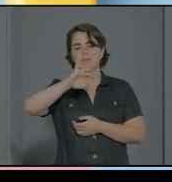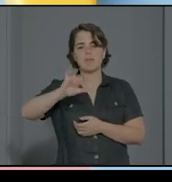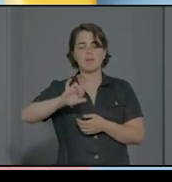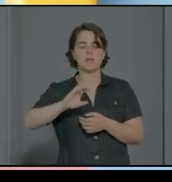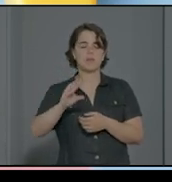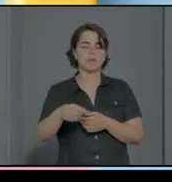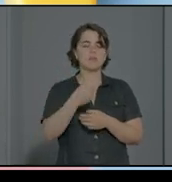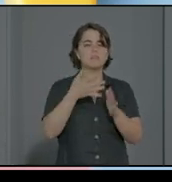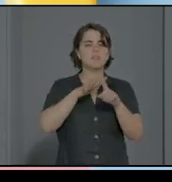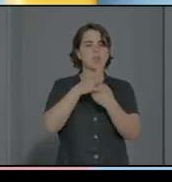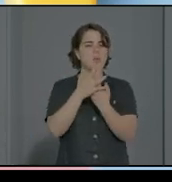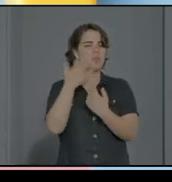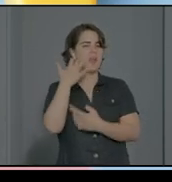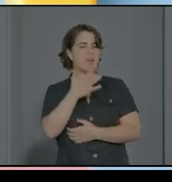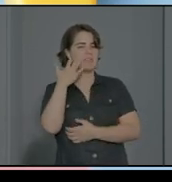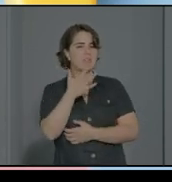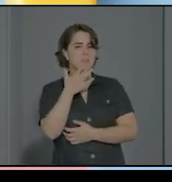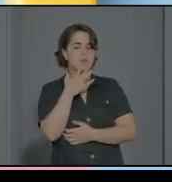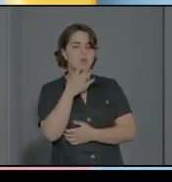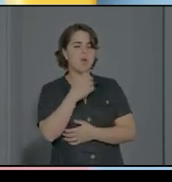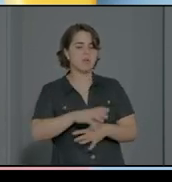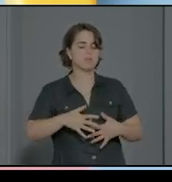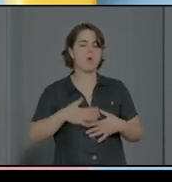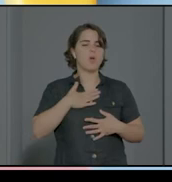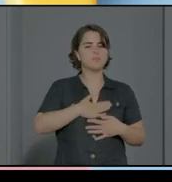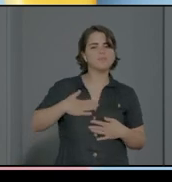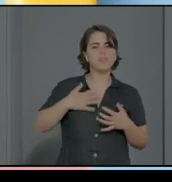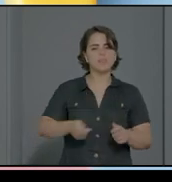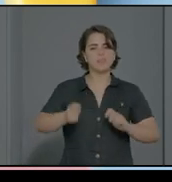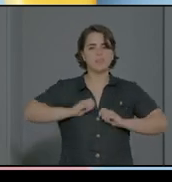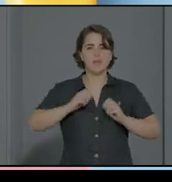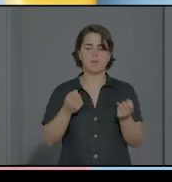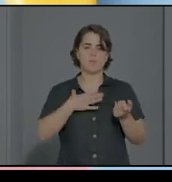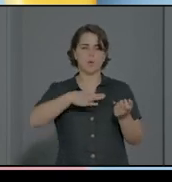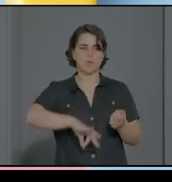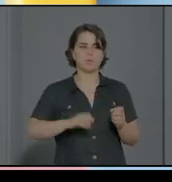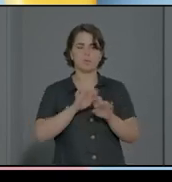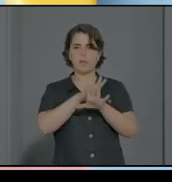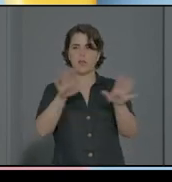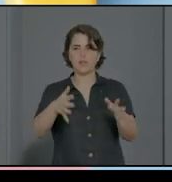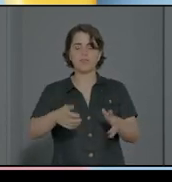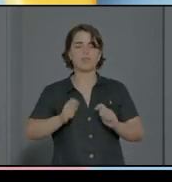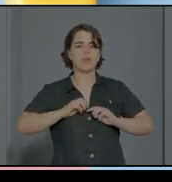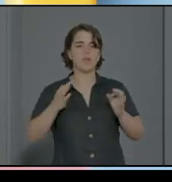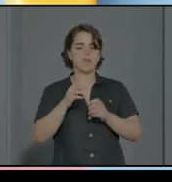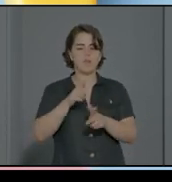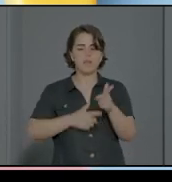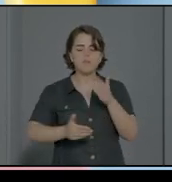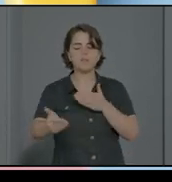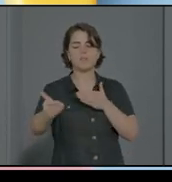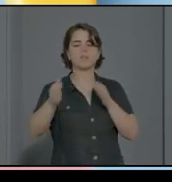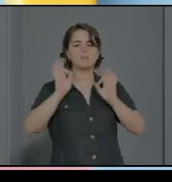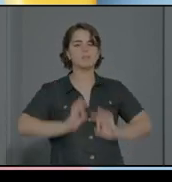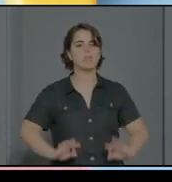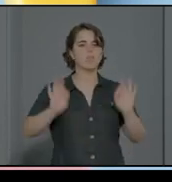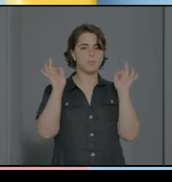cosas que nos pueden dar satisfacción. Claramente esta nos puede proporcionar un efecto a largo plazo, y especialmente